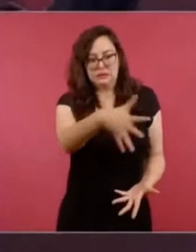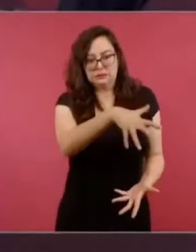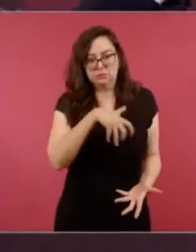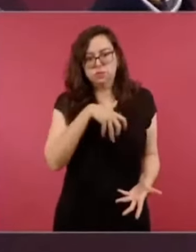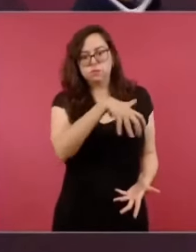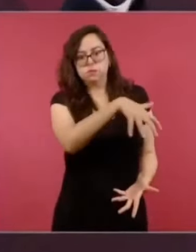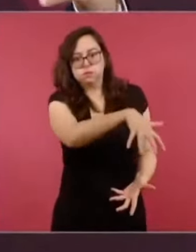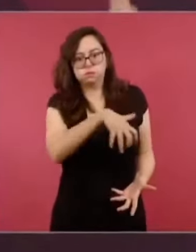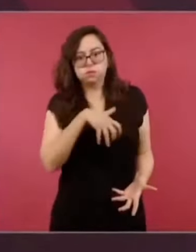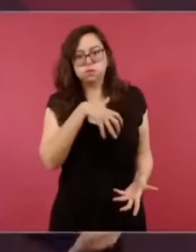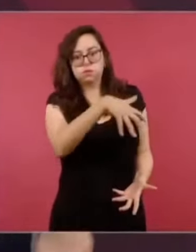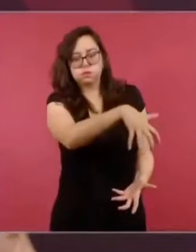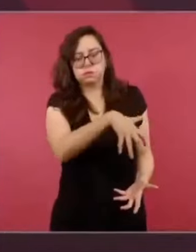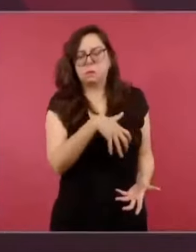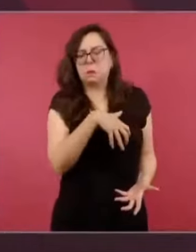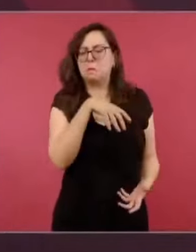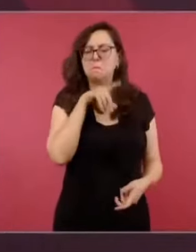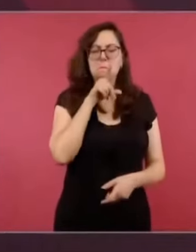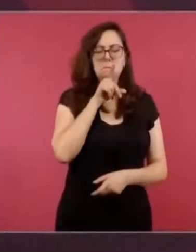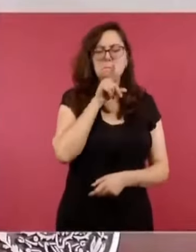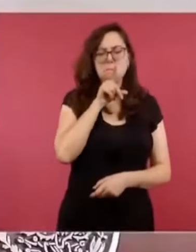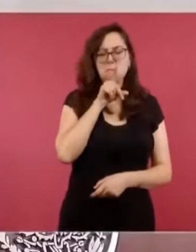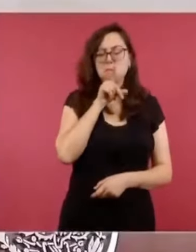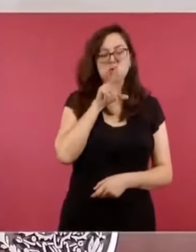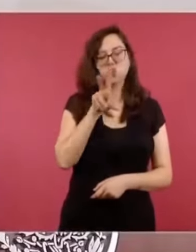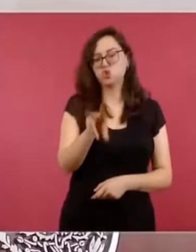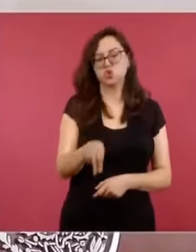dinero.